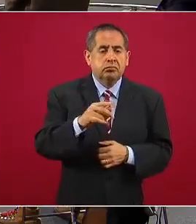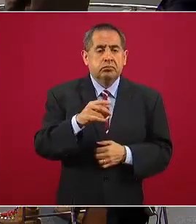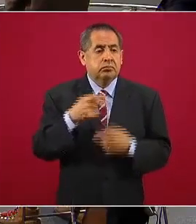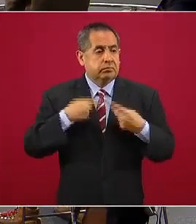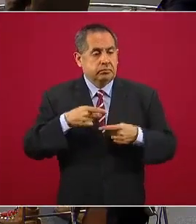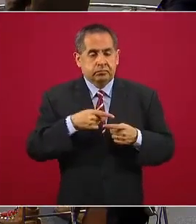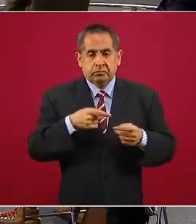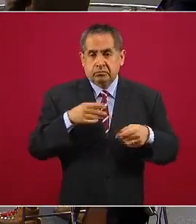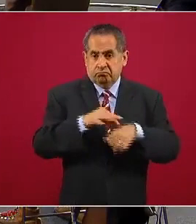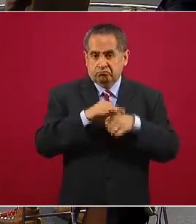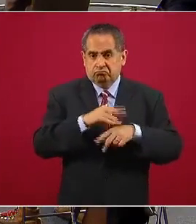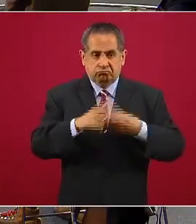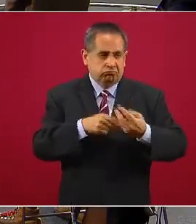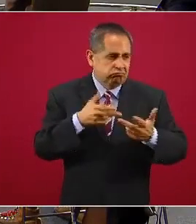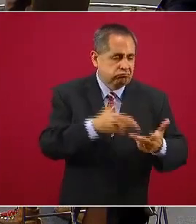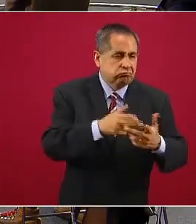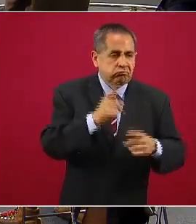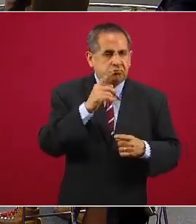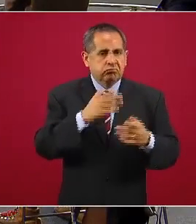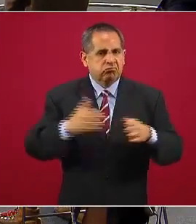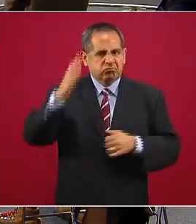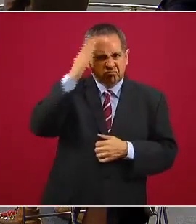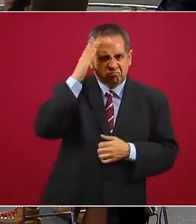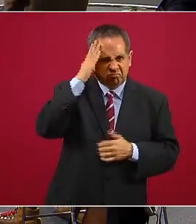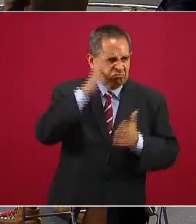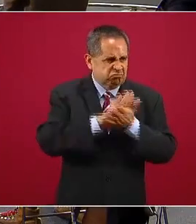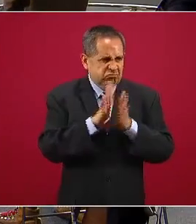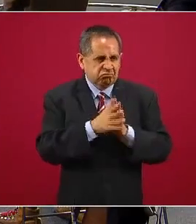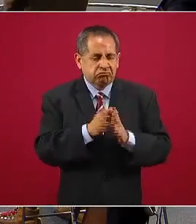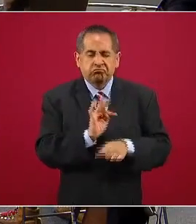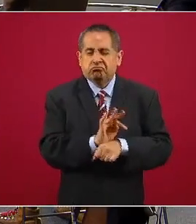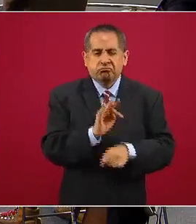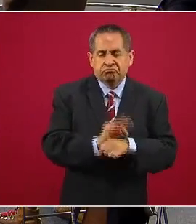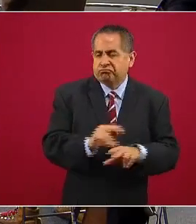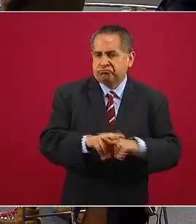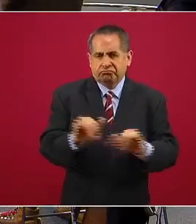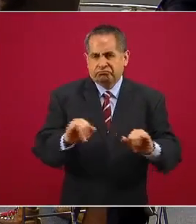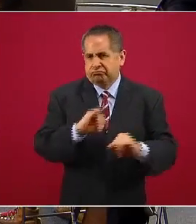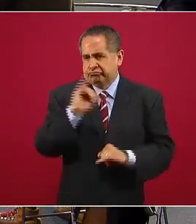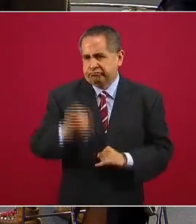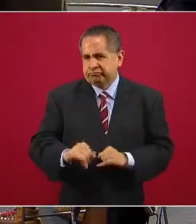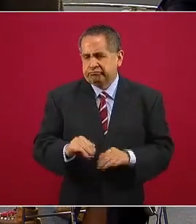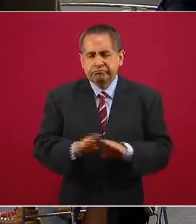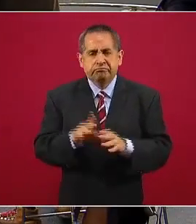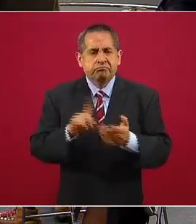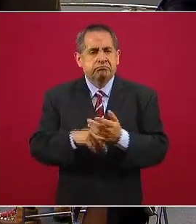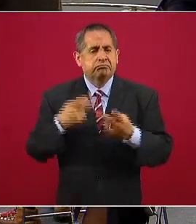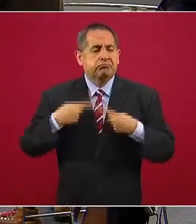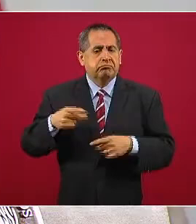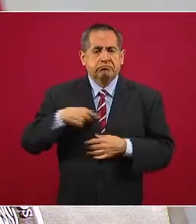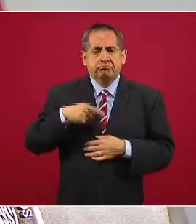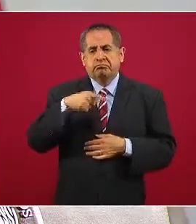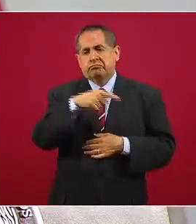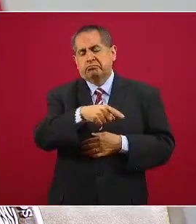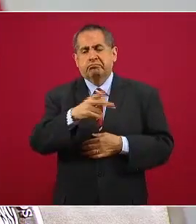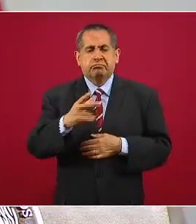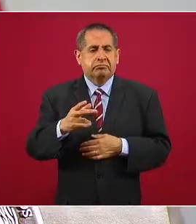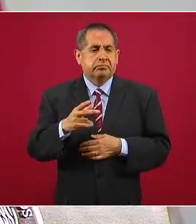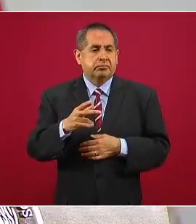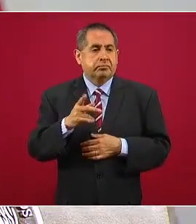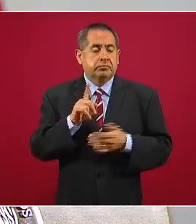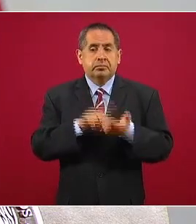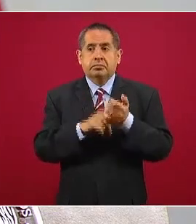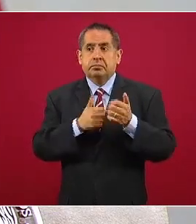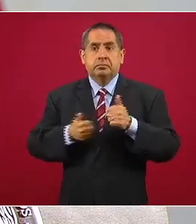comunes, ni a la delincuencia organizada, ni a los delincuentes de cuello blanco.